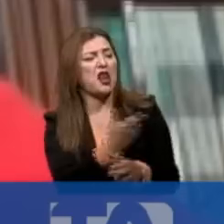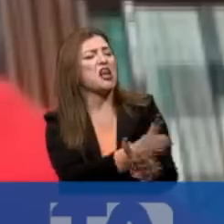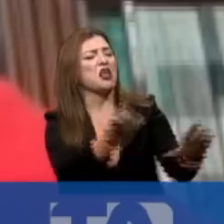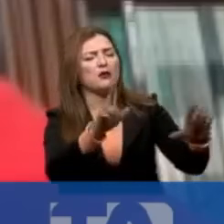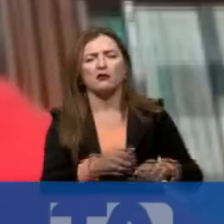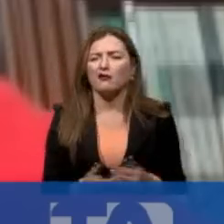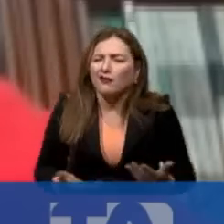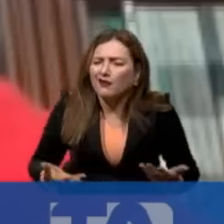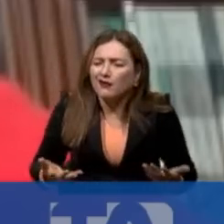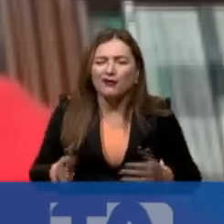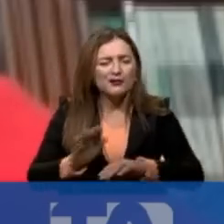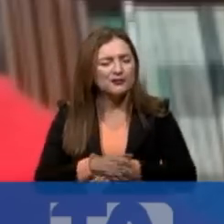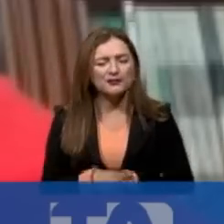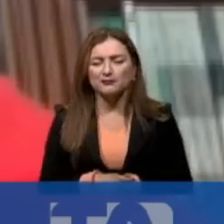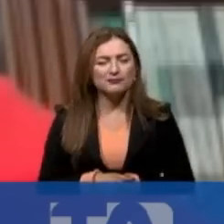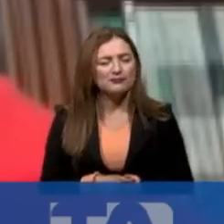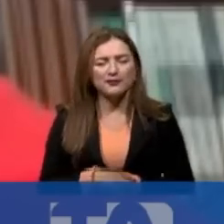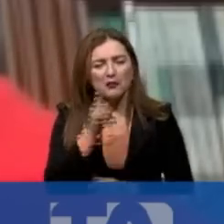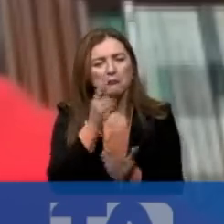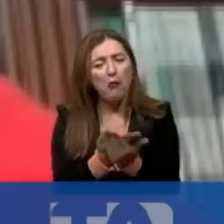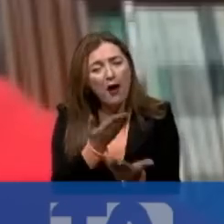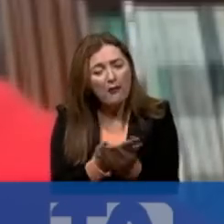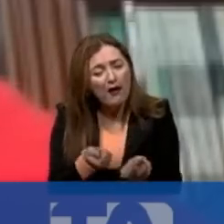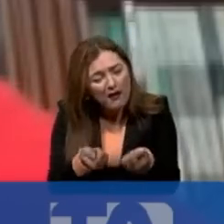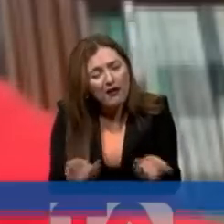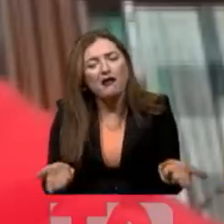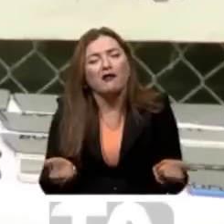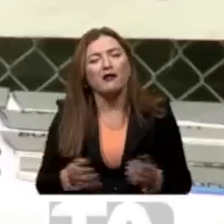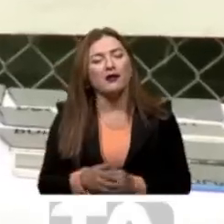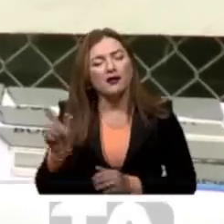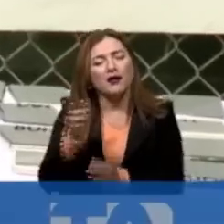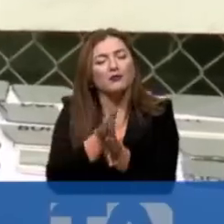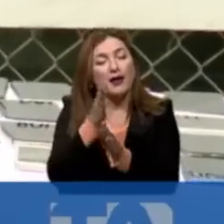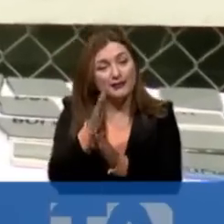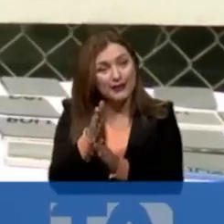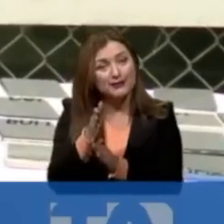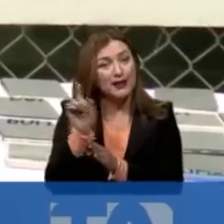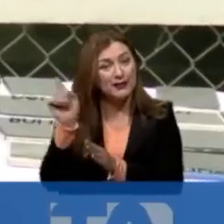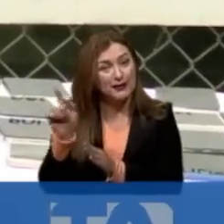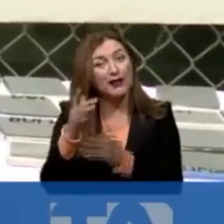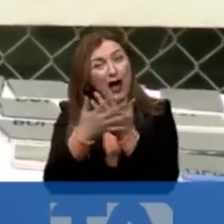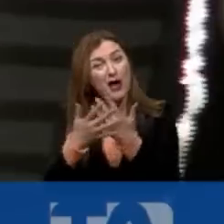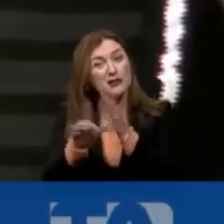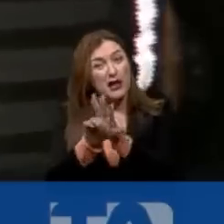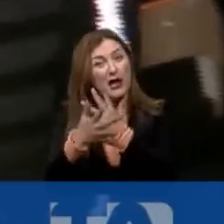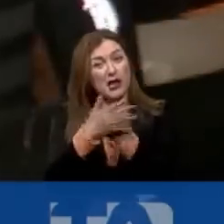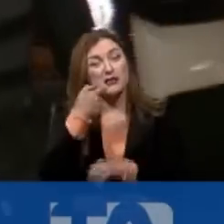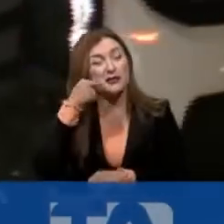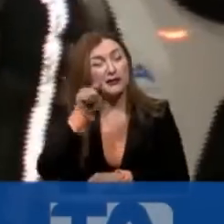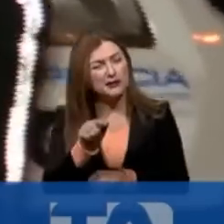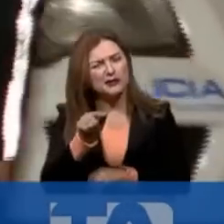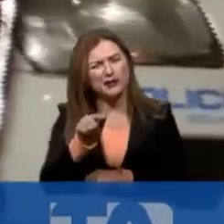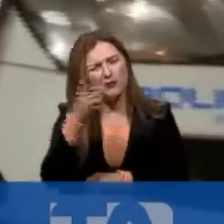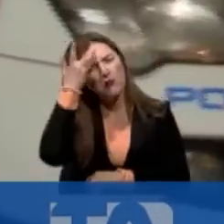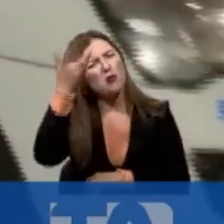hubiera desestimado el parte policial y la evidencia además que estaba ahí. A decir del experto penal Ramiro García, de la única manera que se puede entender la